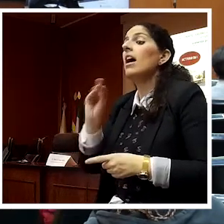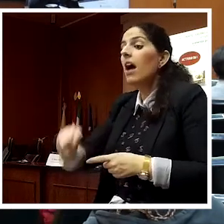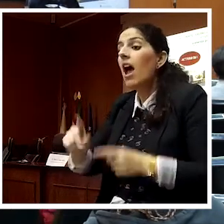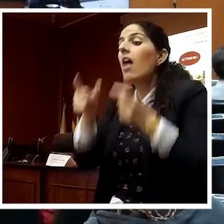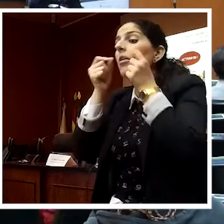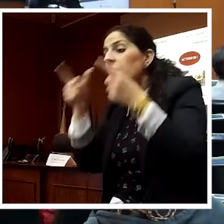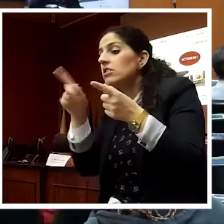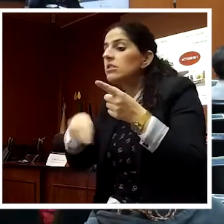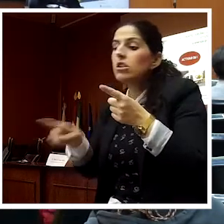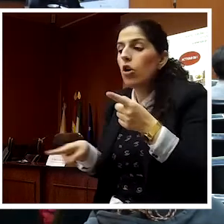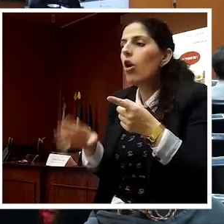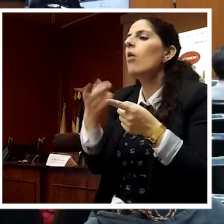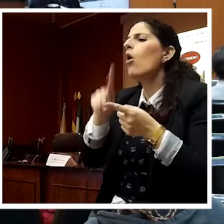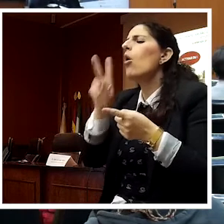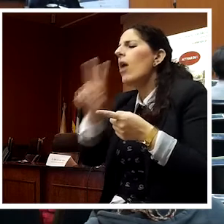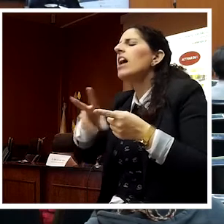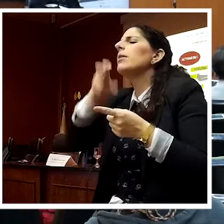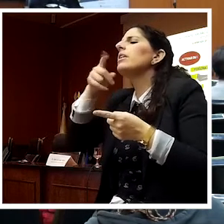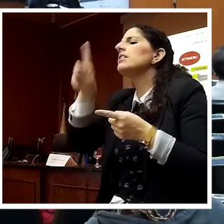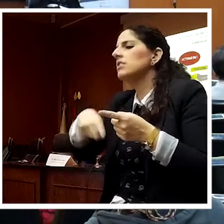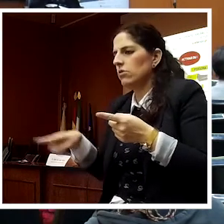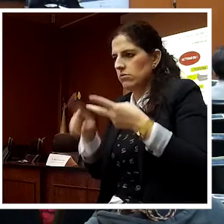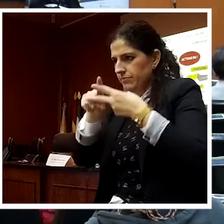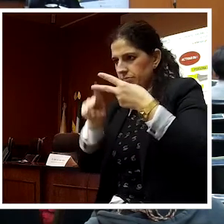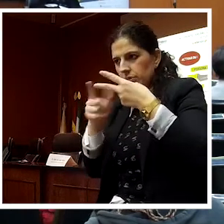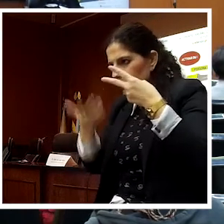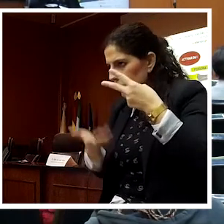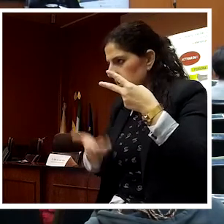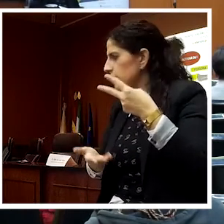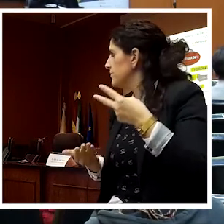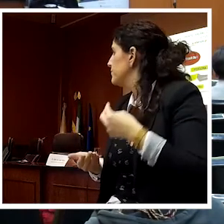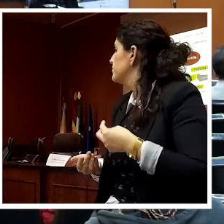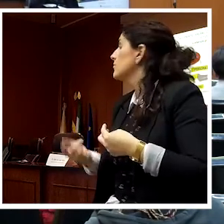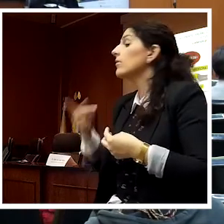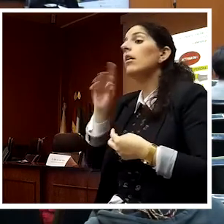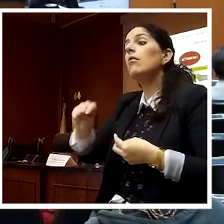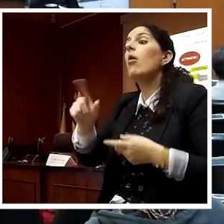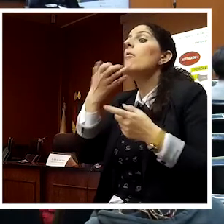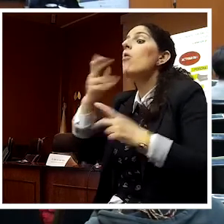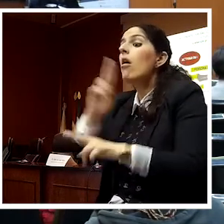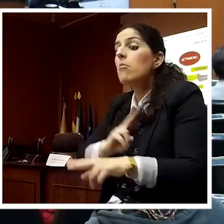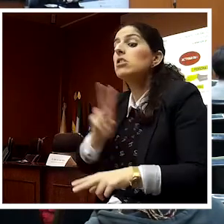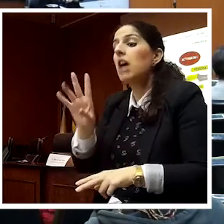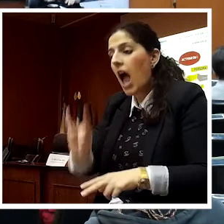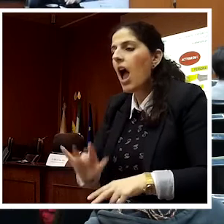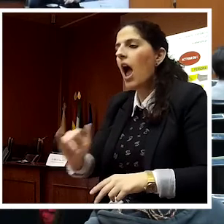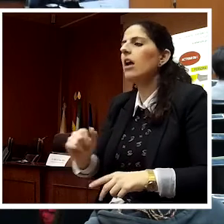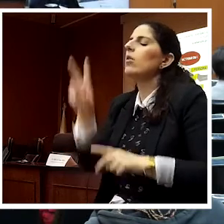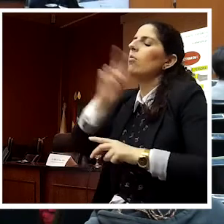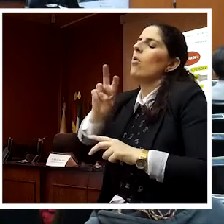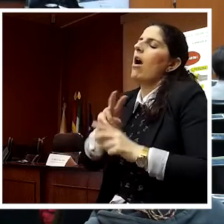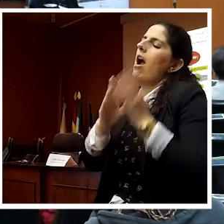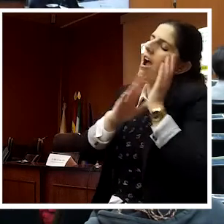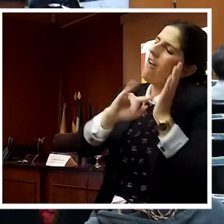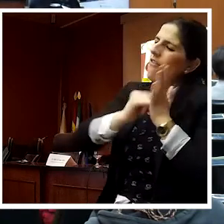respira. Es así de simple, ¿no? Pues porque si la persona está consciente, ¿qué tenemos que hacer? Pues una postura